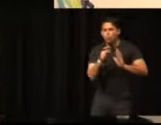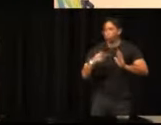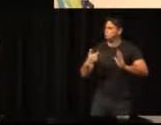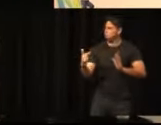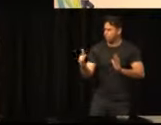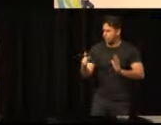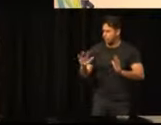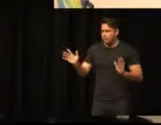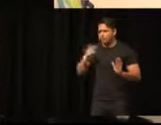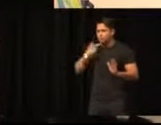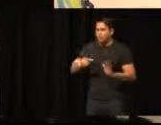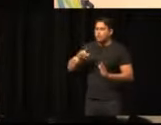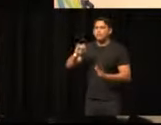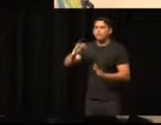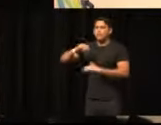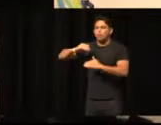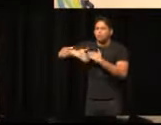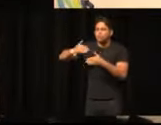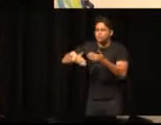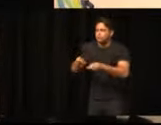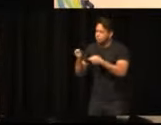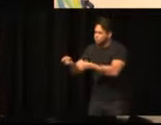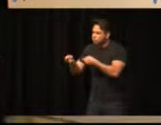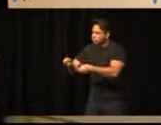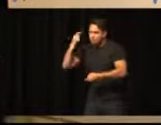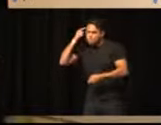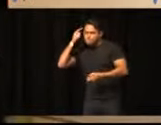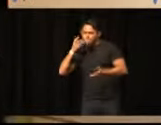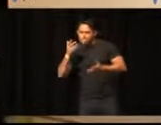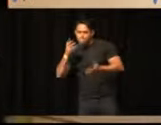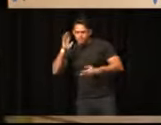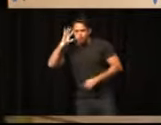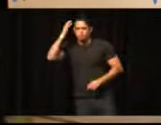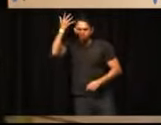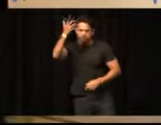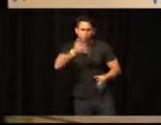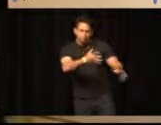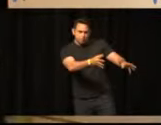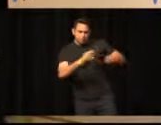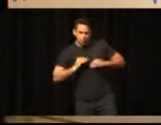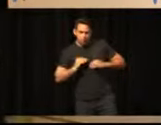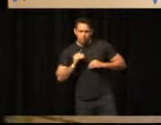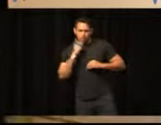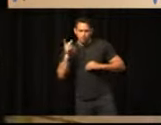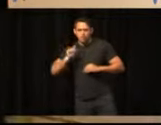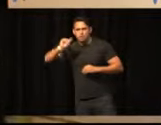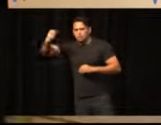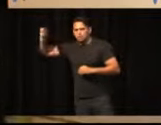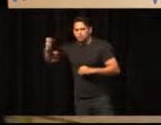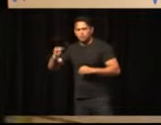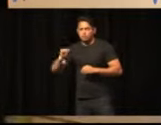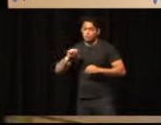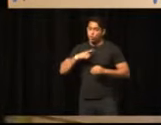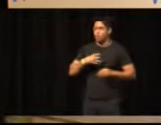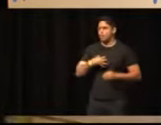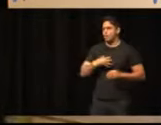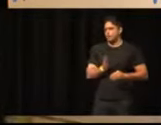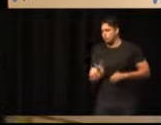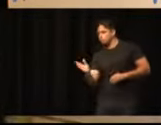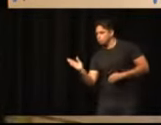Tienen una regla. Y si nosotros tenemos un proceso de convencimiento de las entidades que van a acoger los proyectos, tenemos entonces